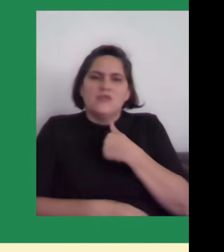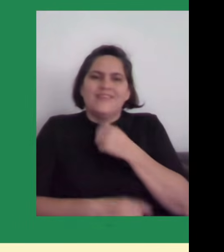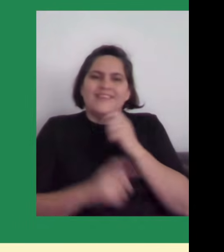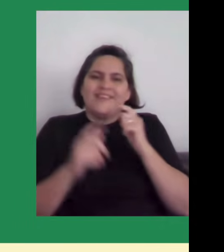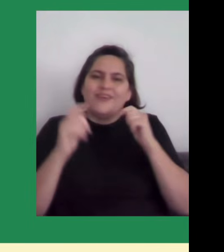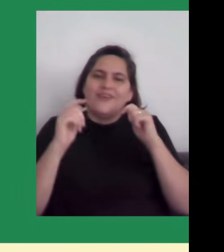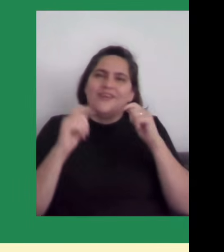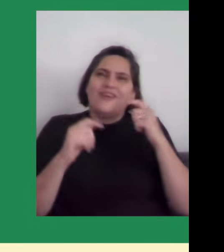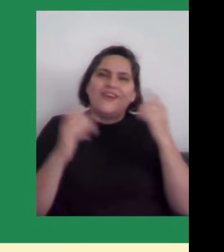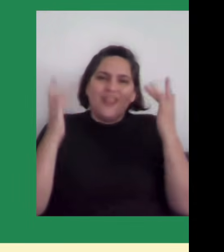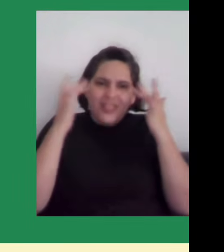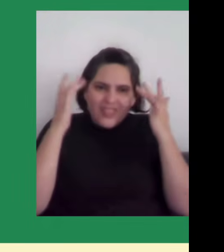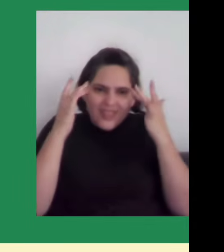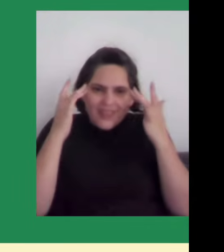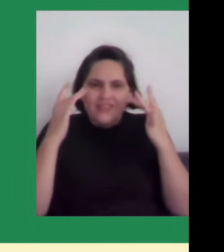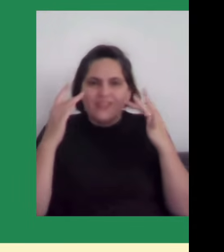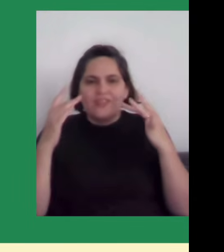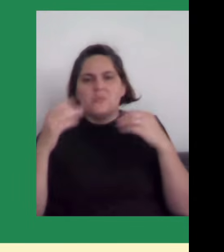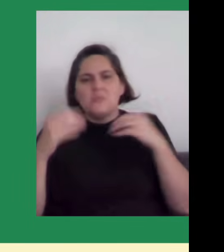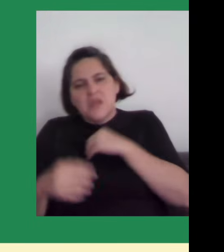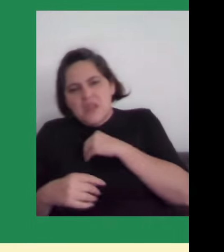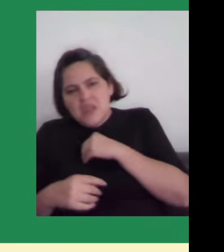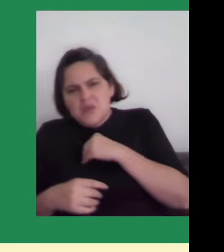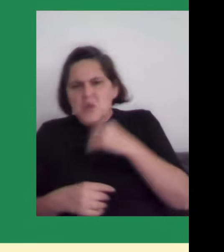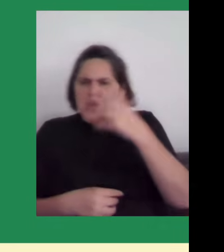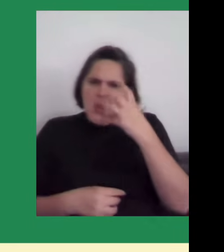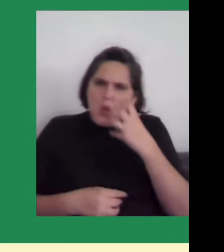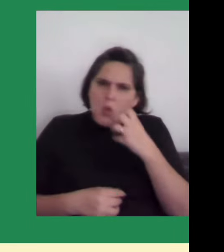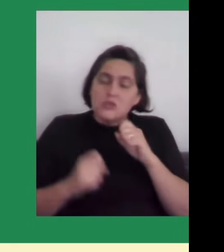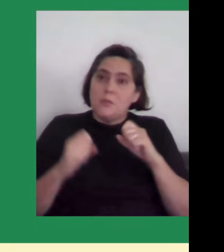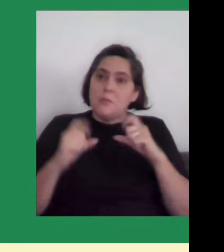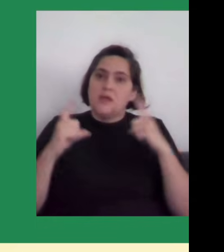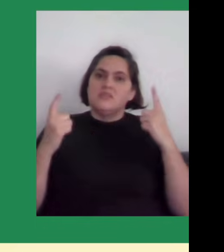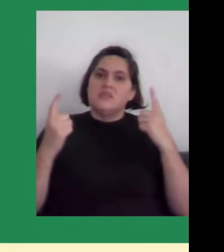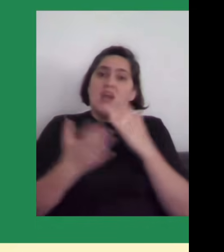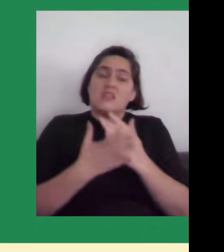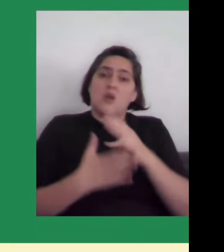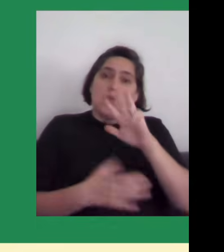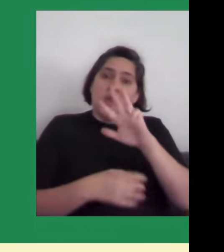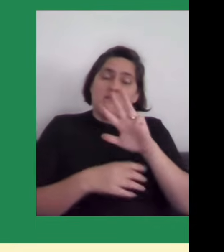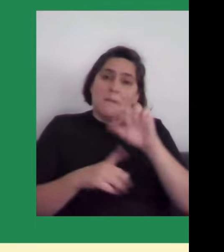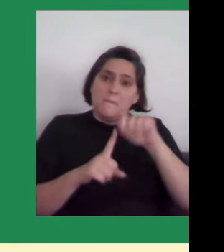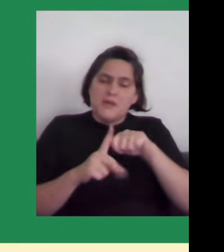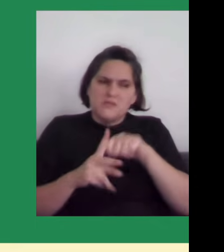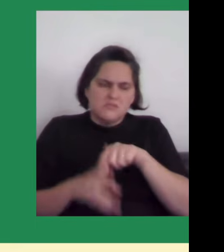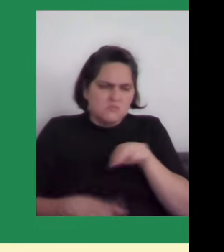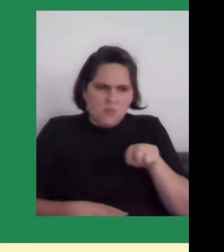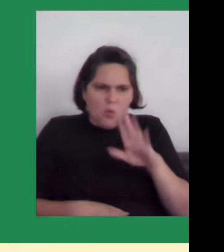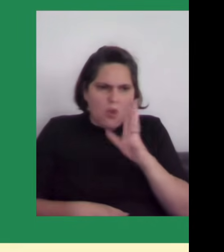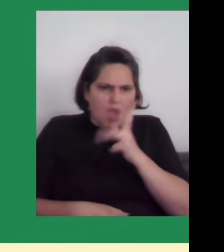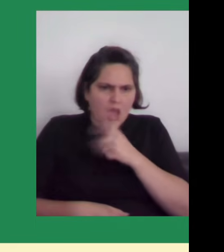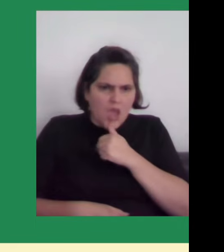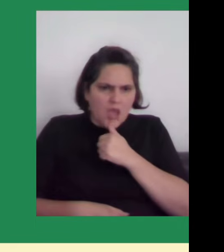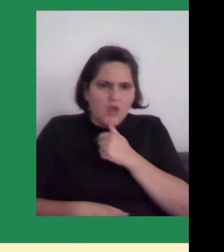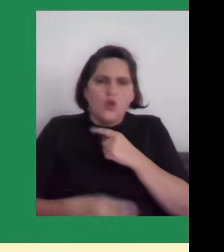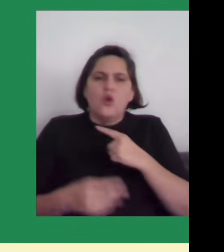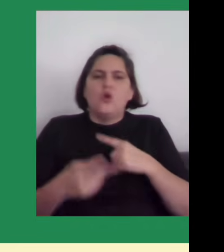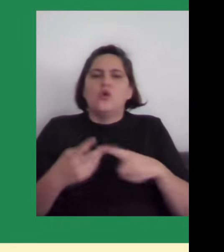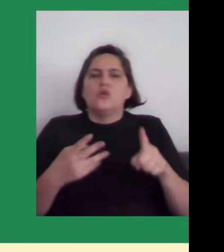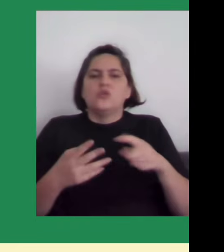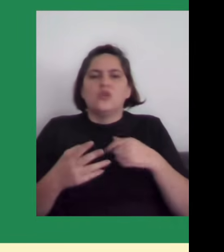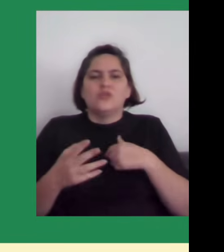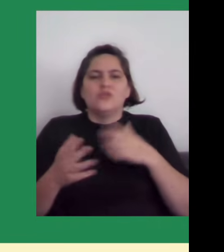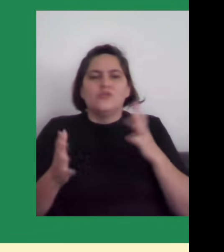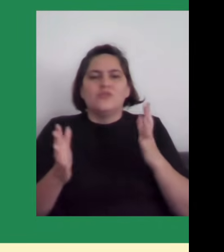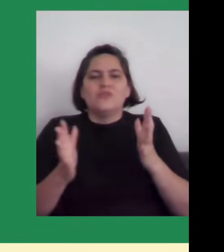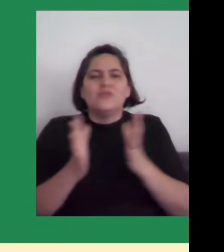sorpresa hacia los 9 meses de edad, cuando no participa en juegos interactivos simples como dar palmaditas con las manos hacia los 12 meses de